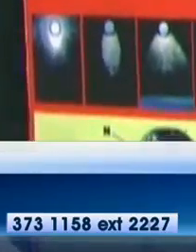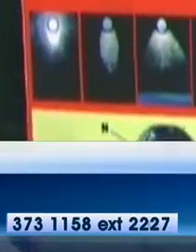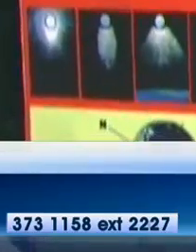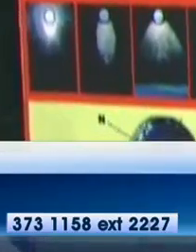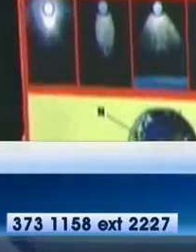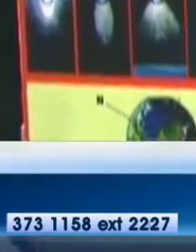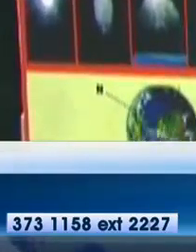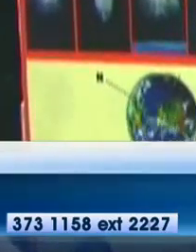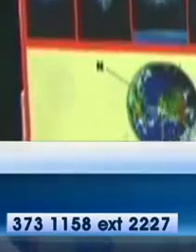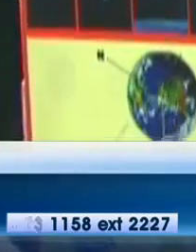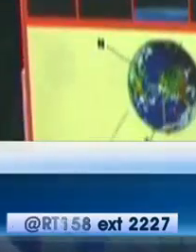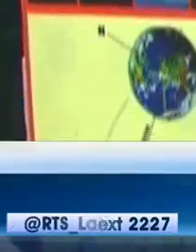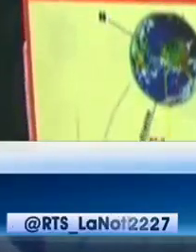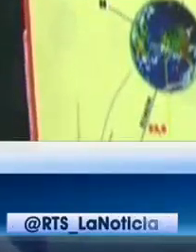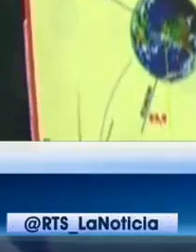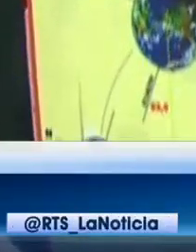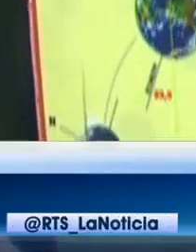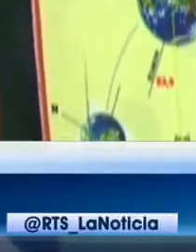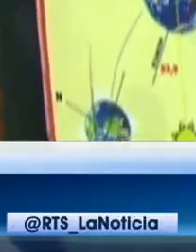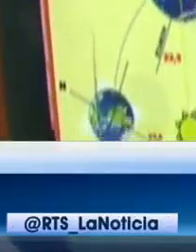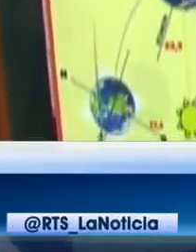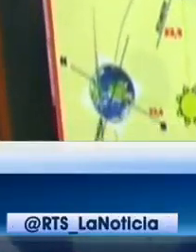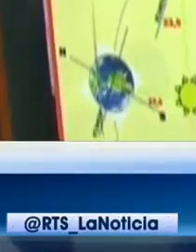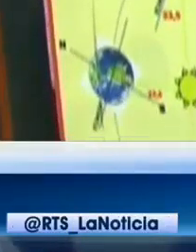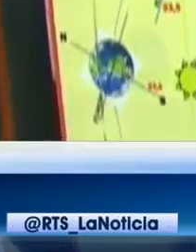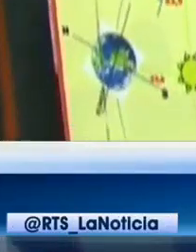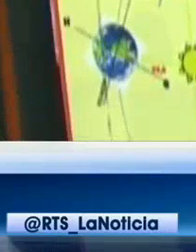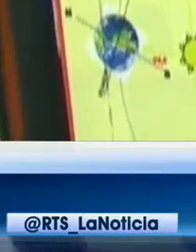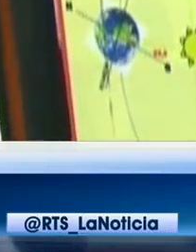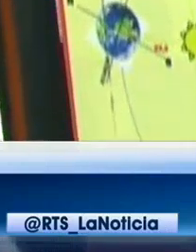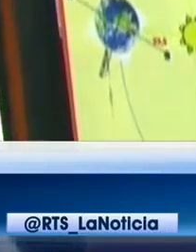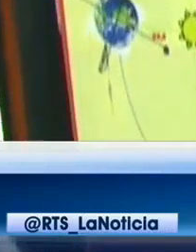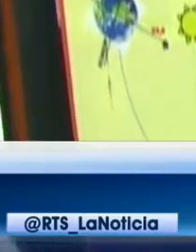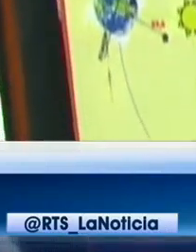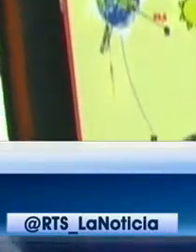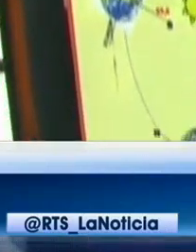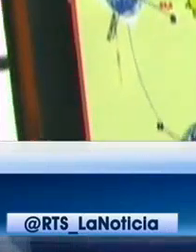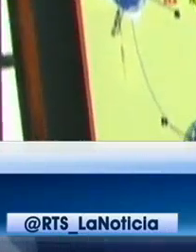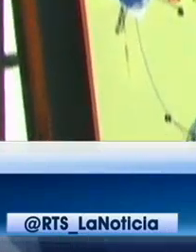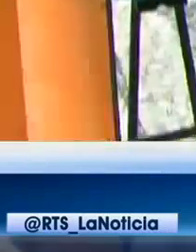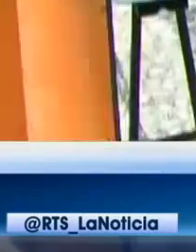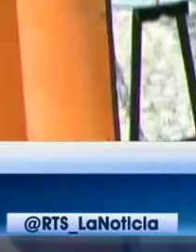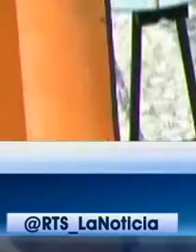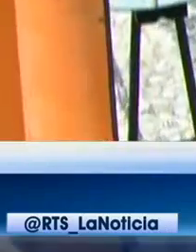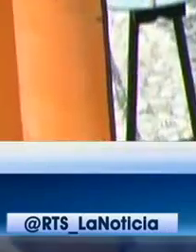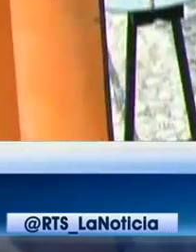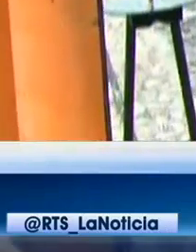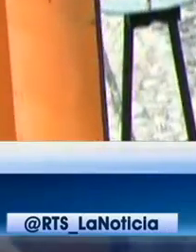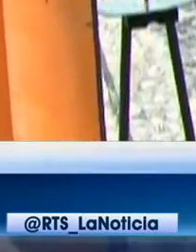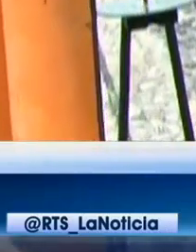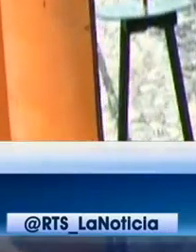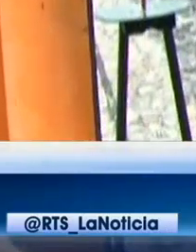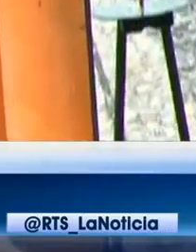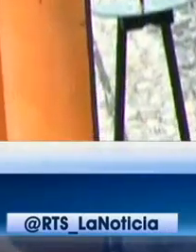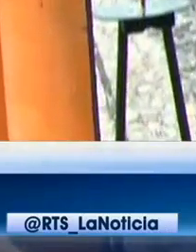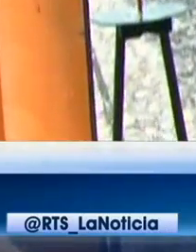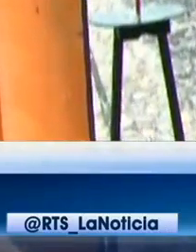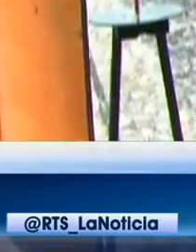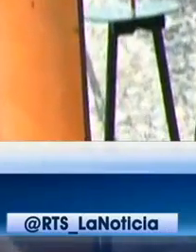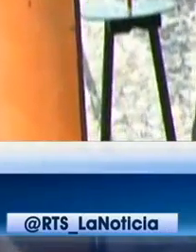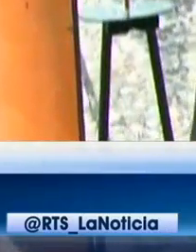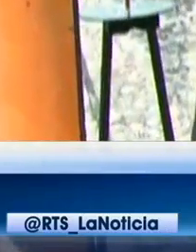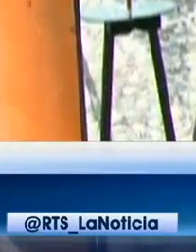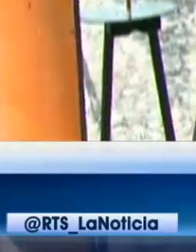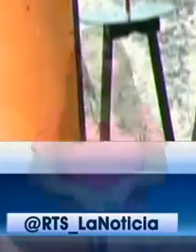mediodía el sol estará sobre nuestra cabeza. Eso hace que el poste no proyecte ninguna sombra alrededor. Todos los días recibimos